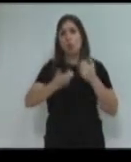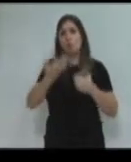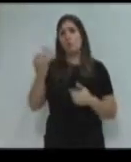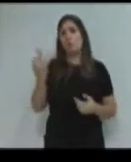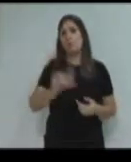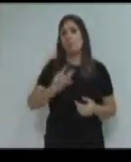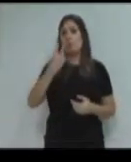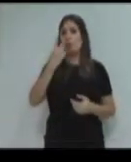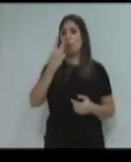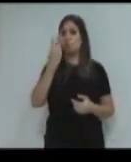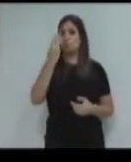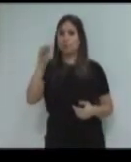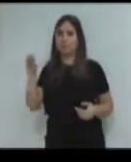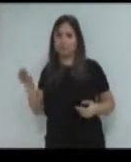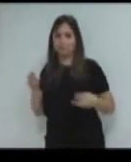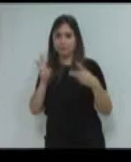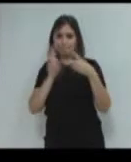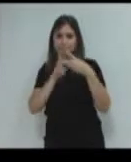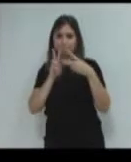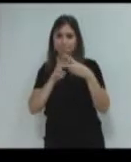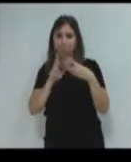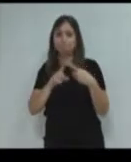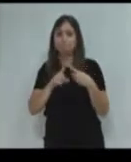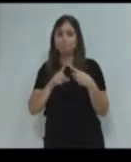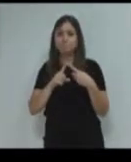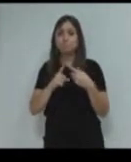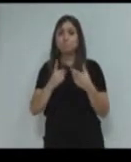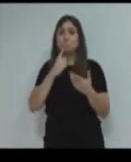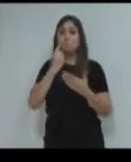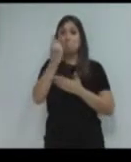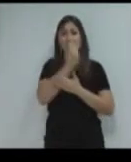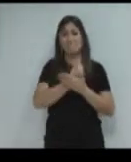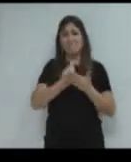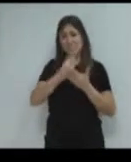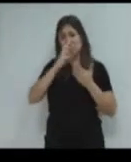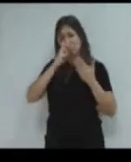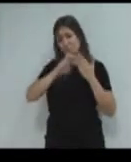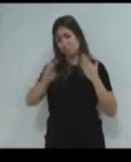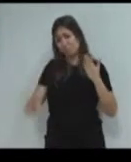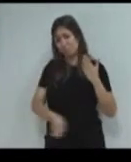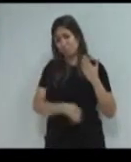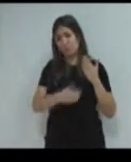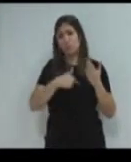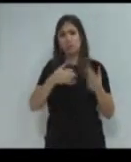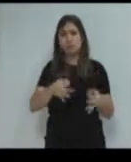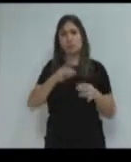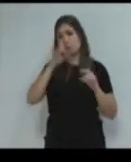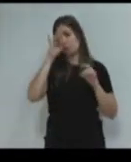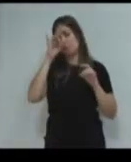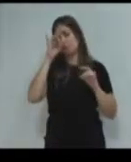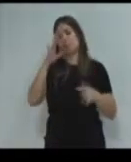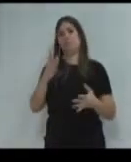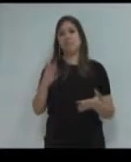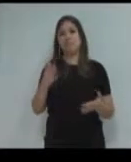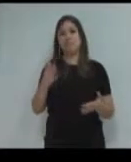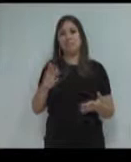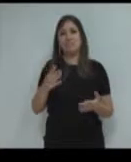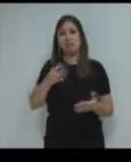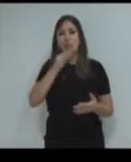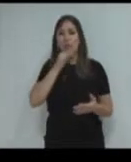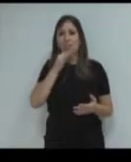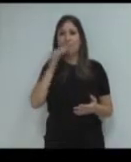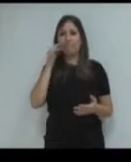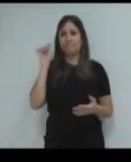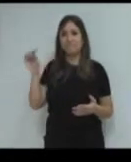incorporarse dos cuestiones. Una, con el diseño tan variado que hay, yo siempre me sorprendo de que todavía haya cartas